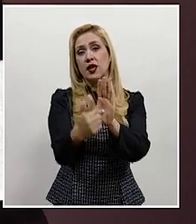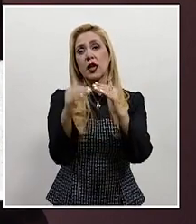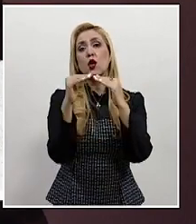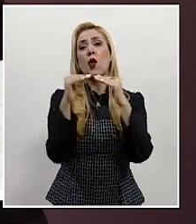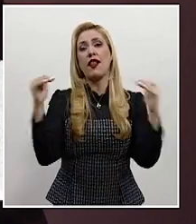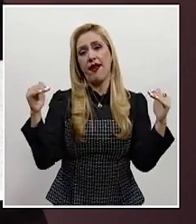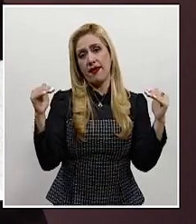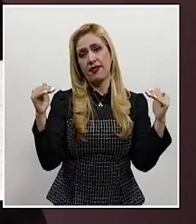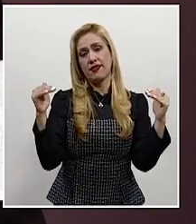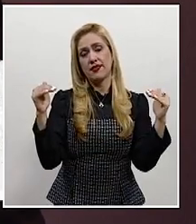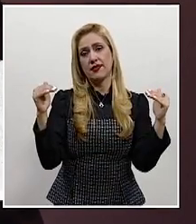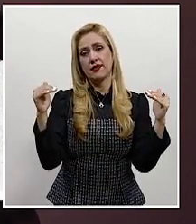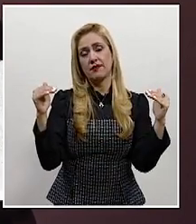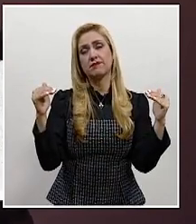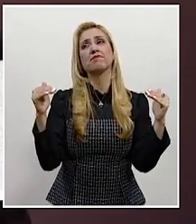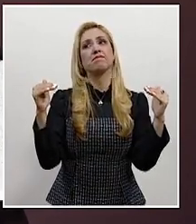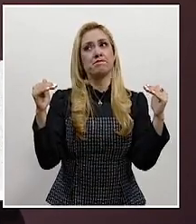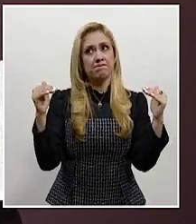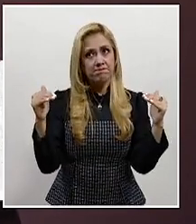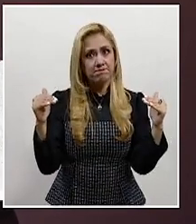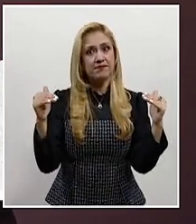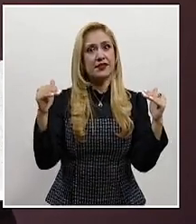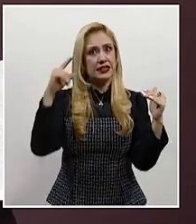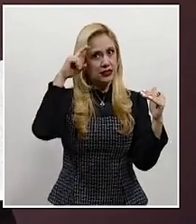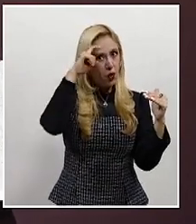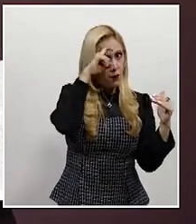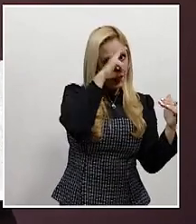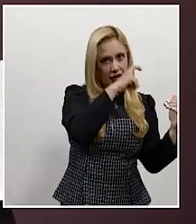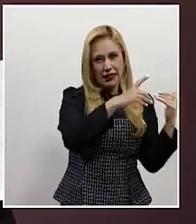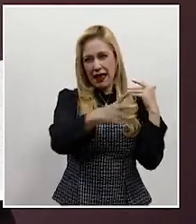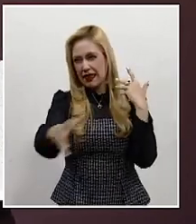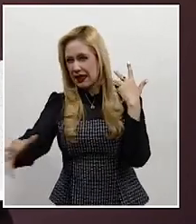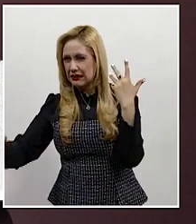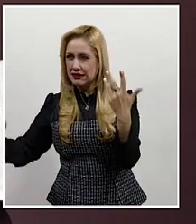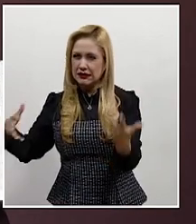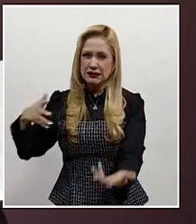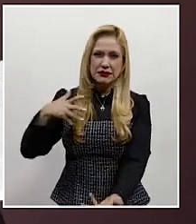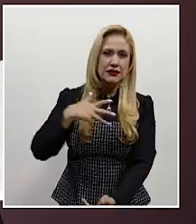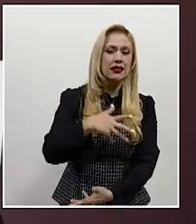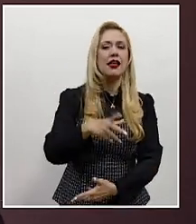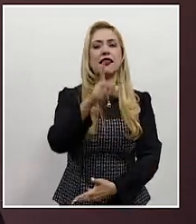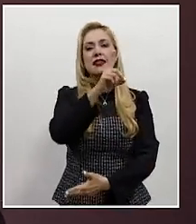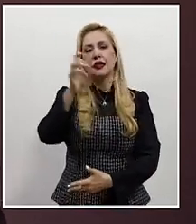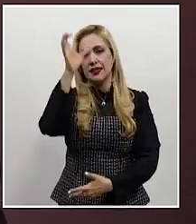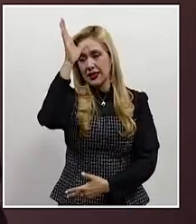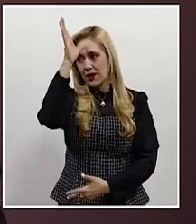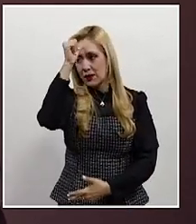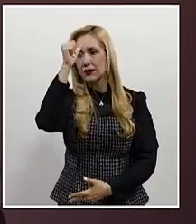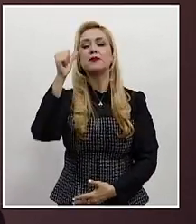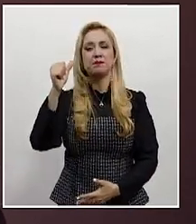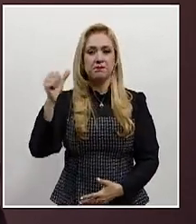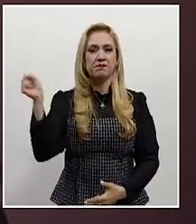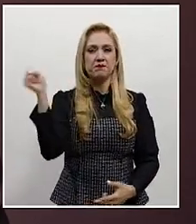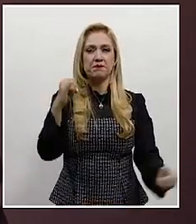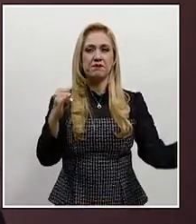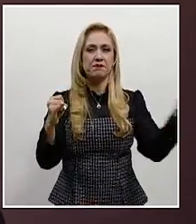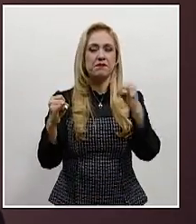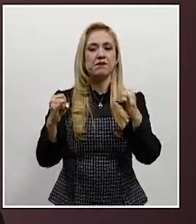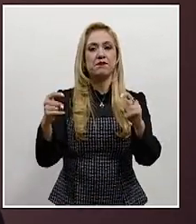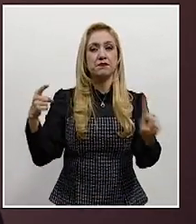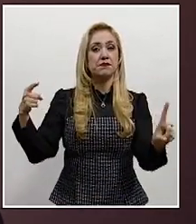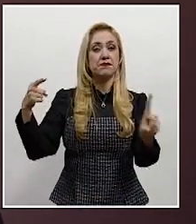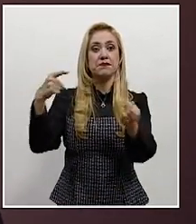igualdad. Entonces, con muchas complejidades se logra un consenso que gira en torno de un